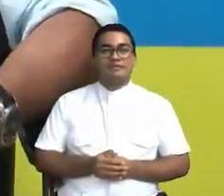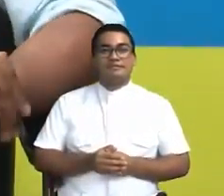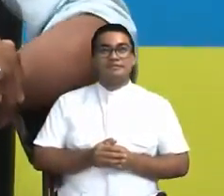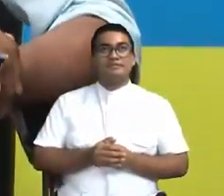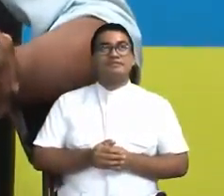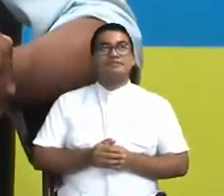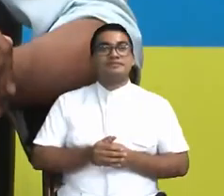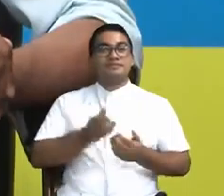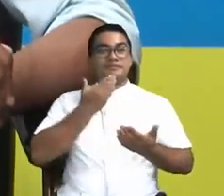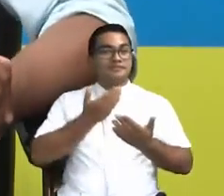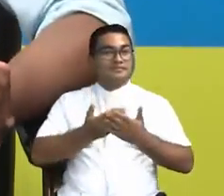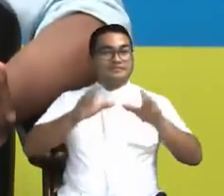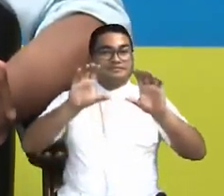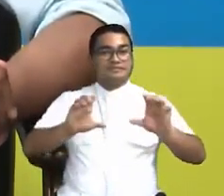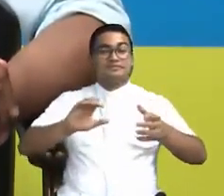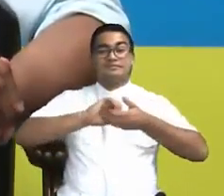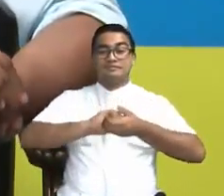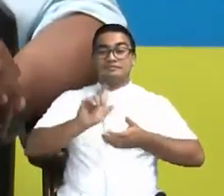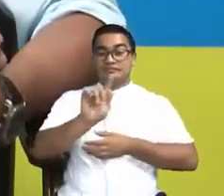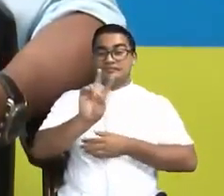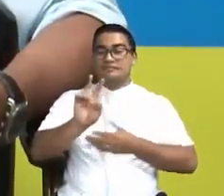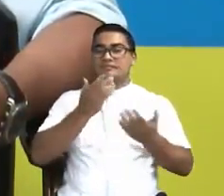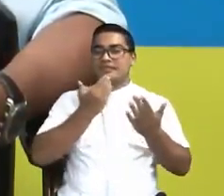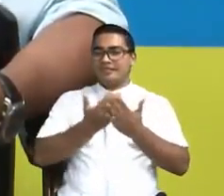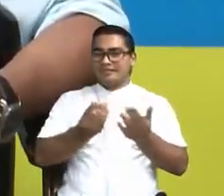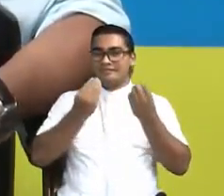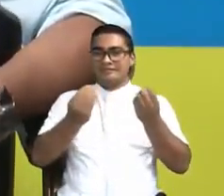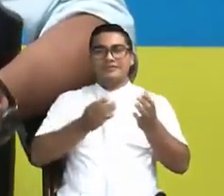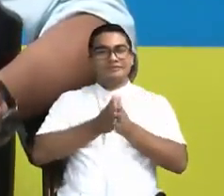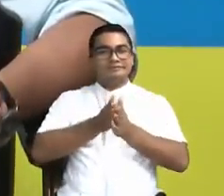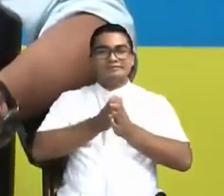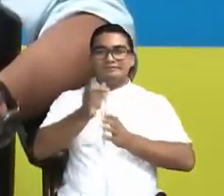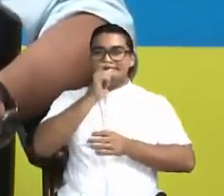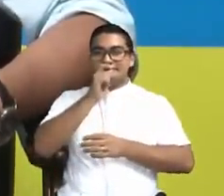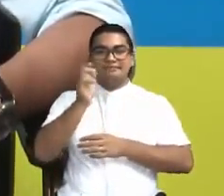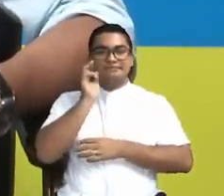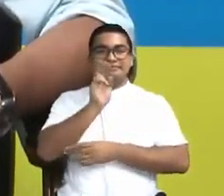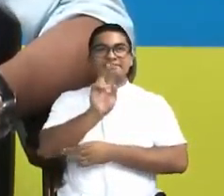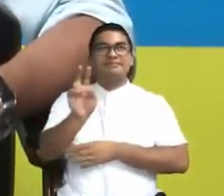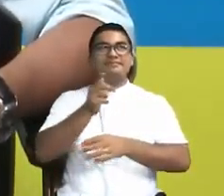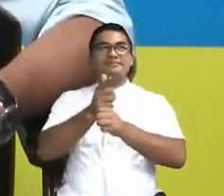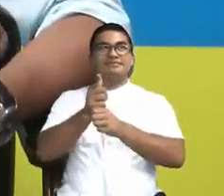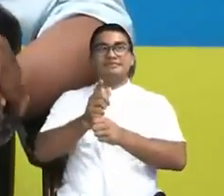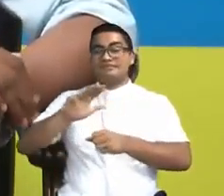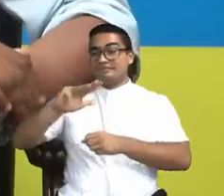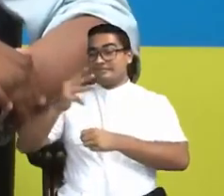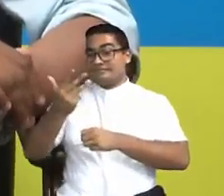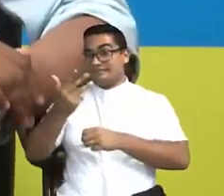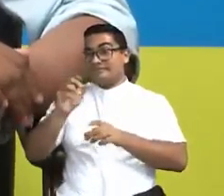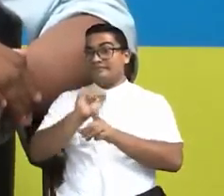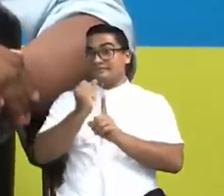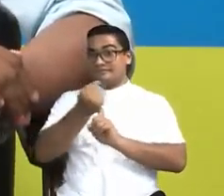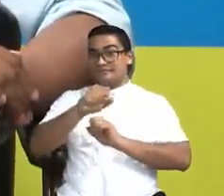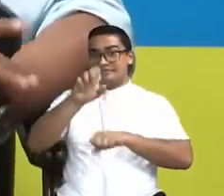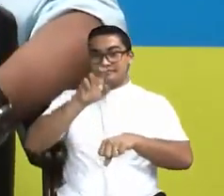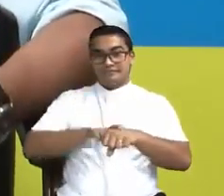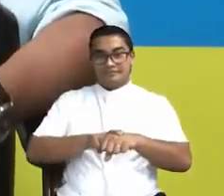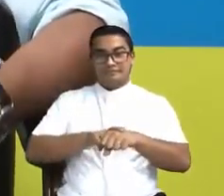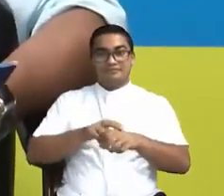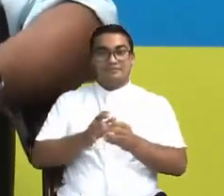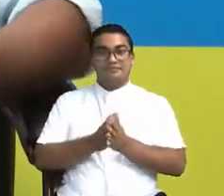Buenas tardes, amigos televidentes. Muchas gracias por su fiel sintonía al canal 98, el canal parlamentario, el canal de la Asamblea